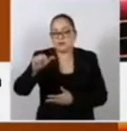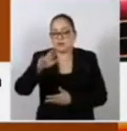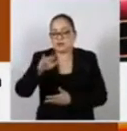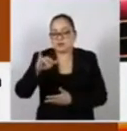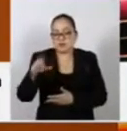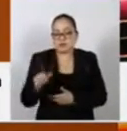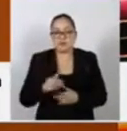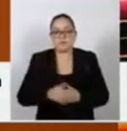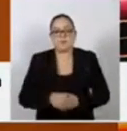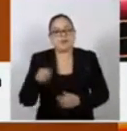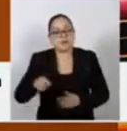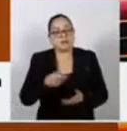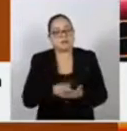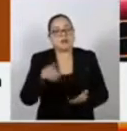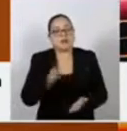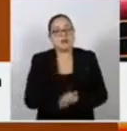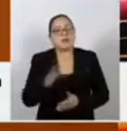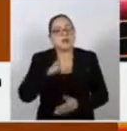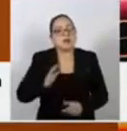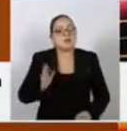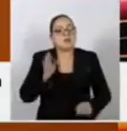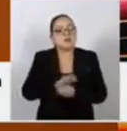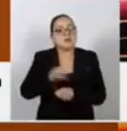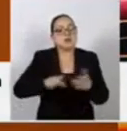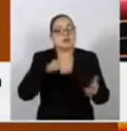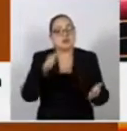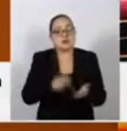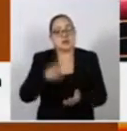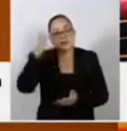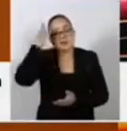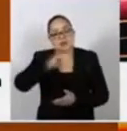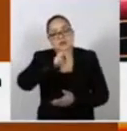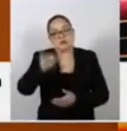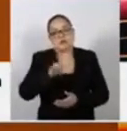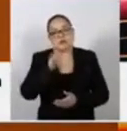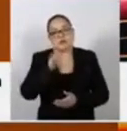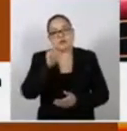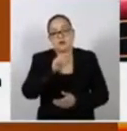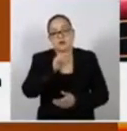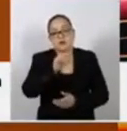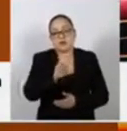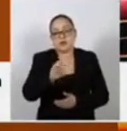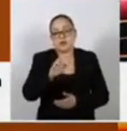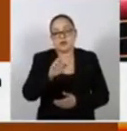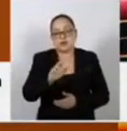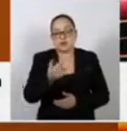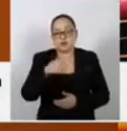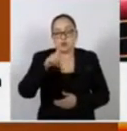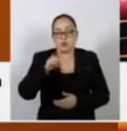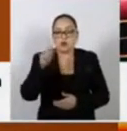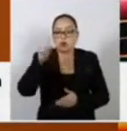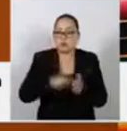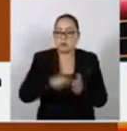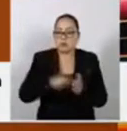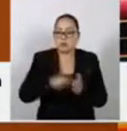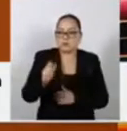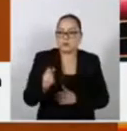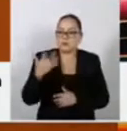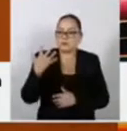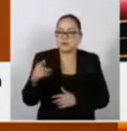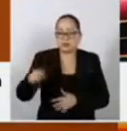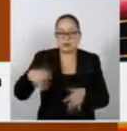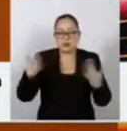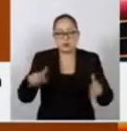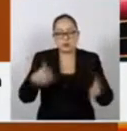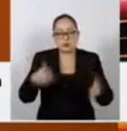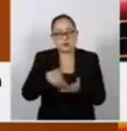vez al defender la fortaleza de San Juan de Ulúa de tropas españolas en 1825. Posteriormente,